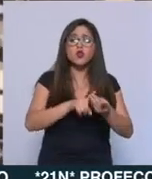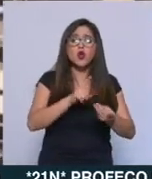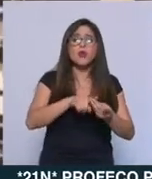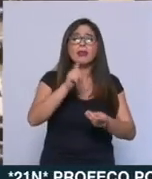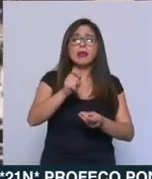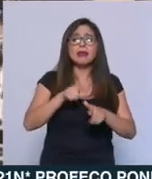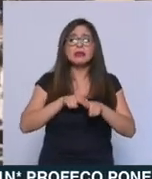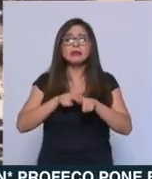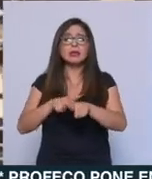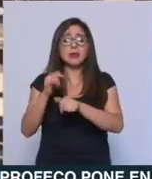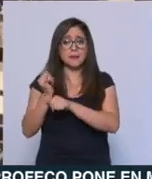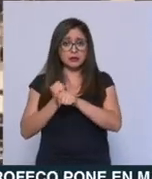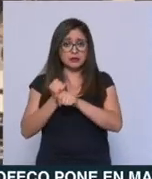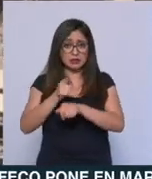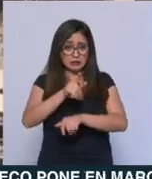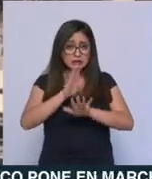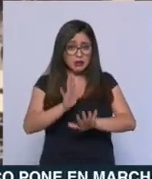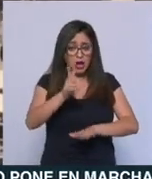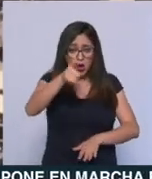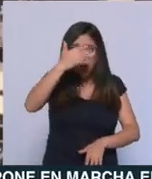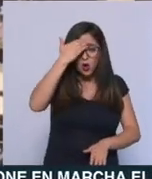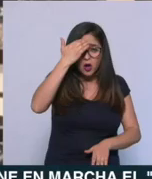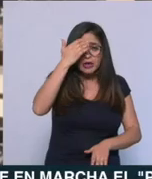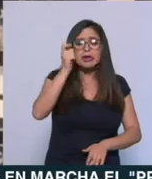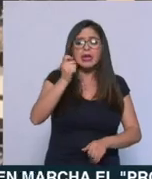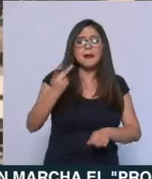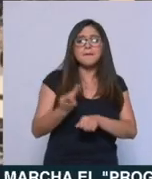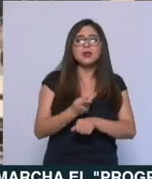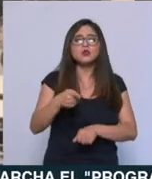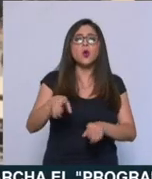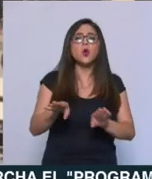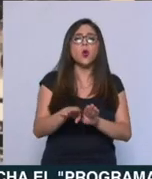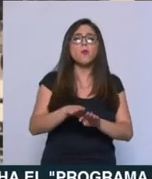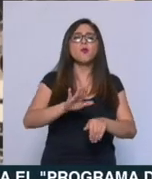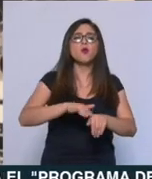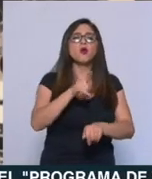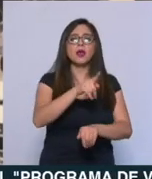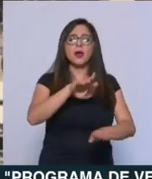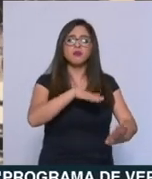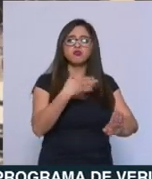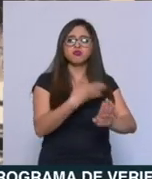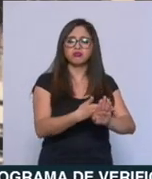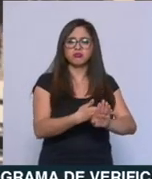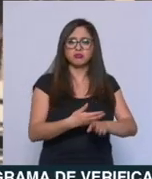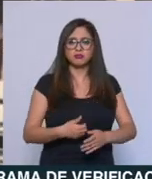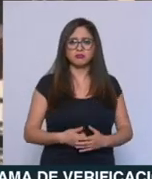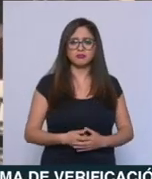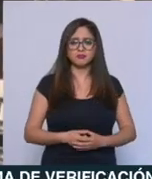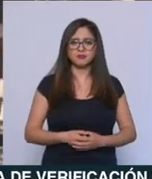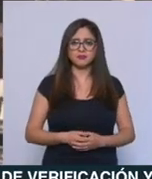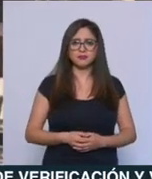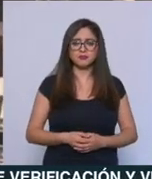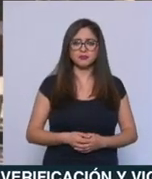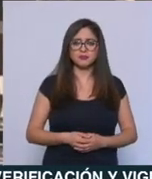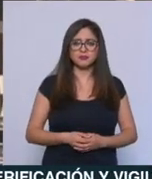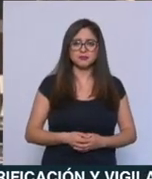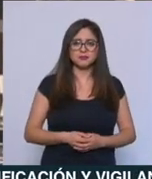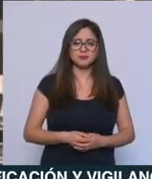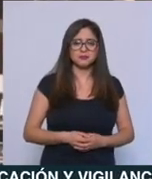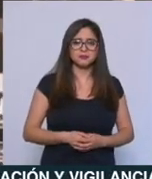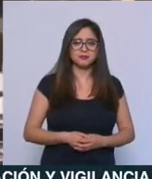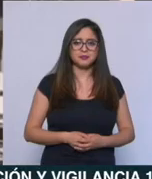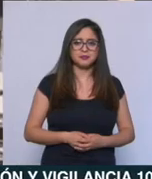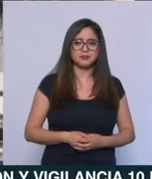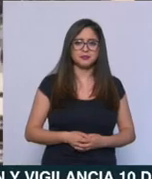las investigaciones y si ya conocemos cuál fue el móvil de esta agresión? Así es, hace unos minutos sobre este hecho